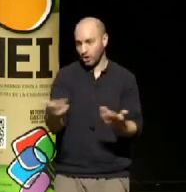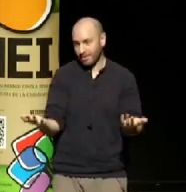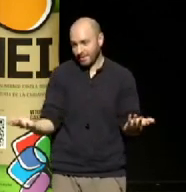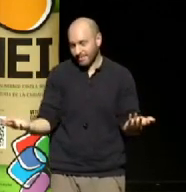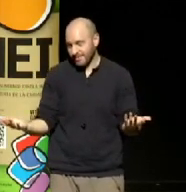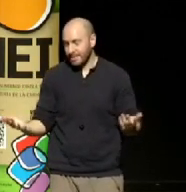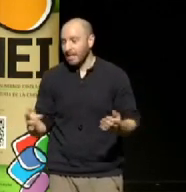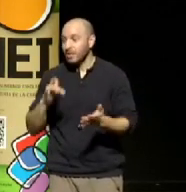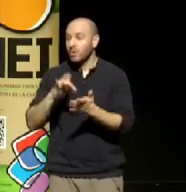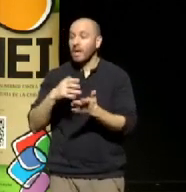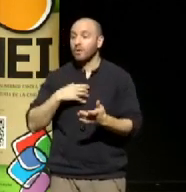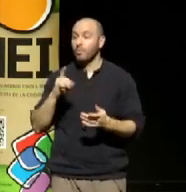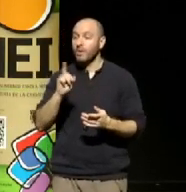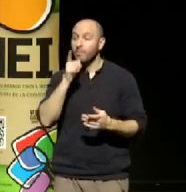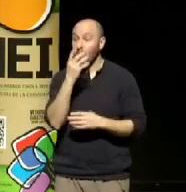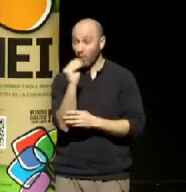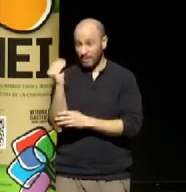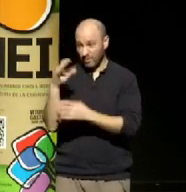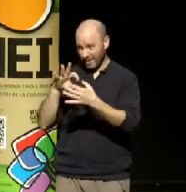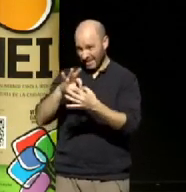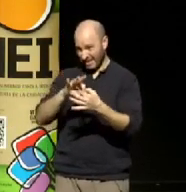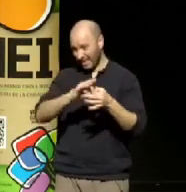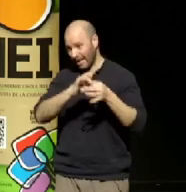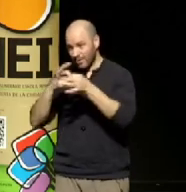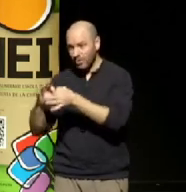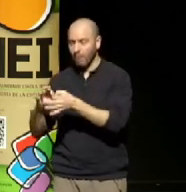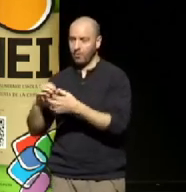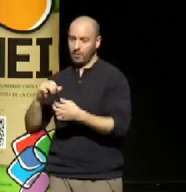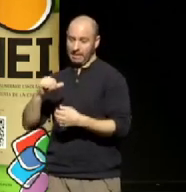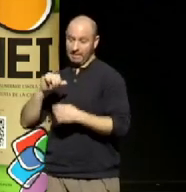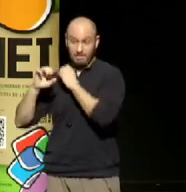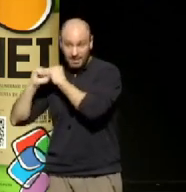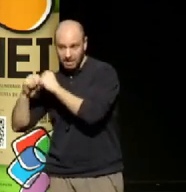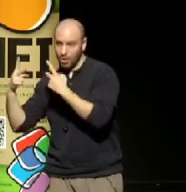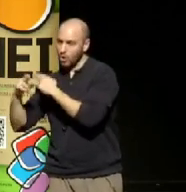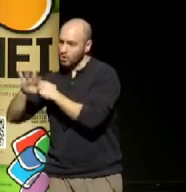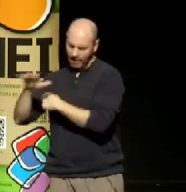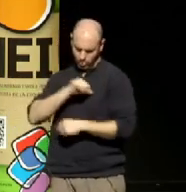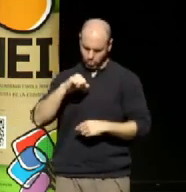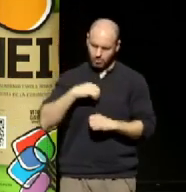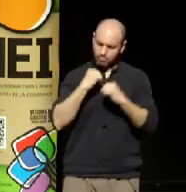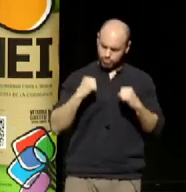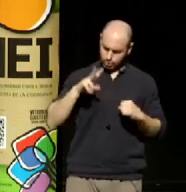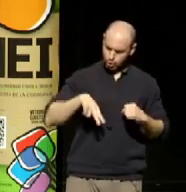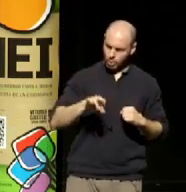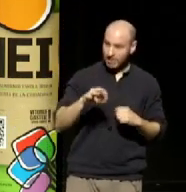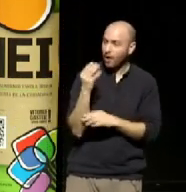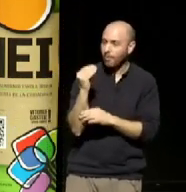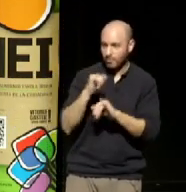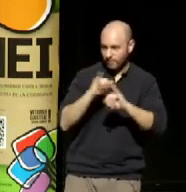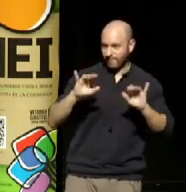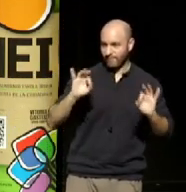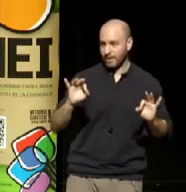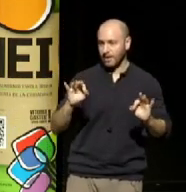está antropológicamente ligada a dejar de ser dependiente, a ser autónomo, a pasar unos ritos de paso, y esos ritos de paso son la